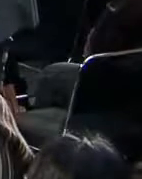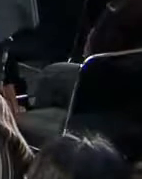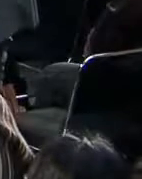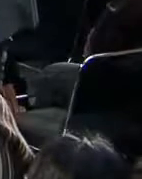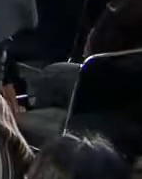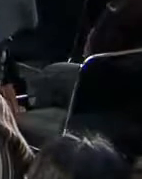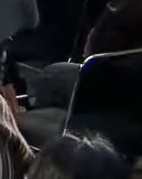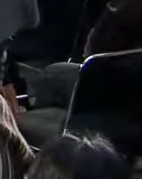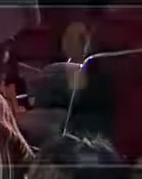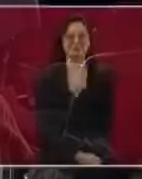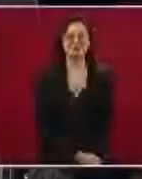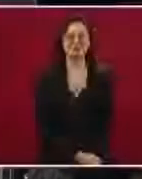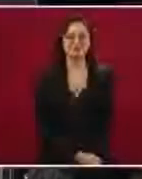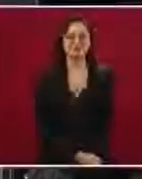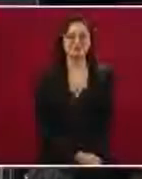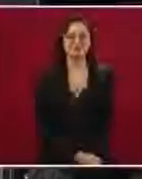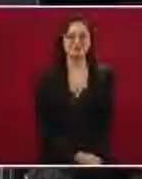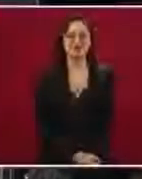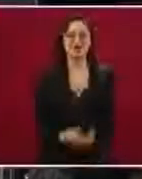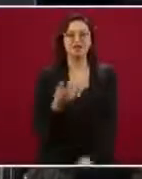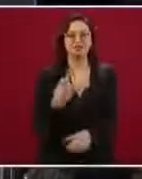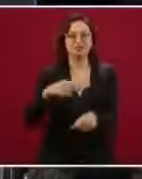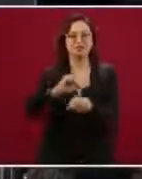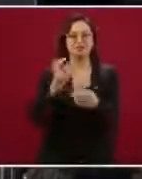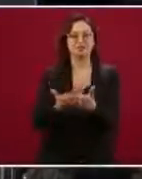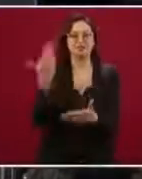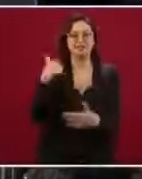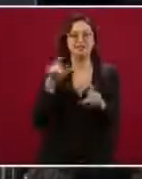la subcontratación laboral.